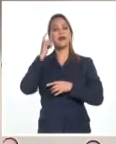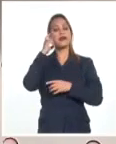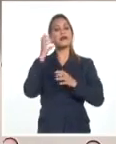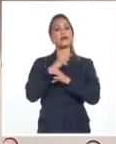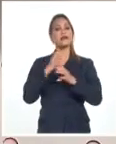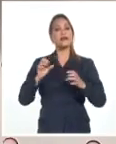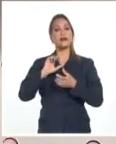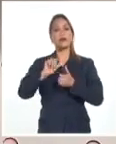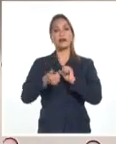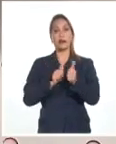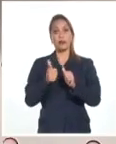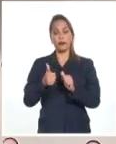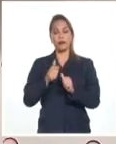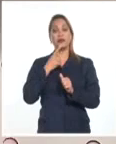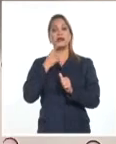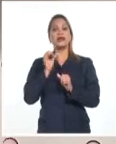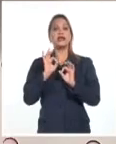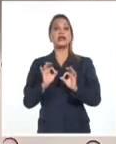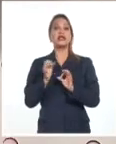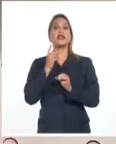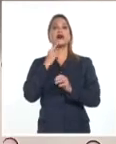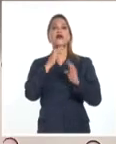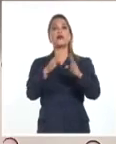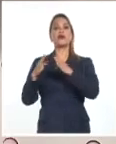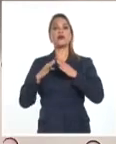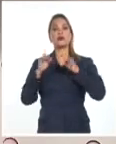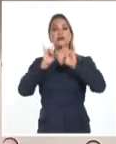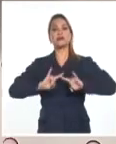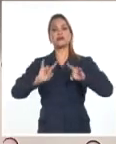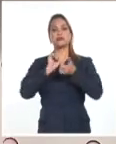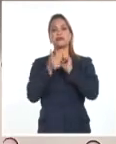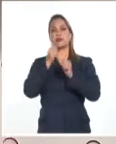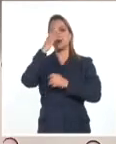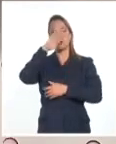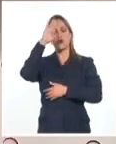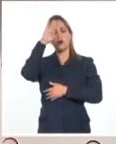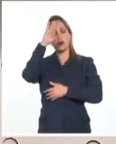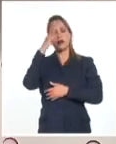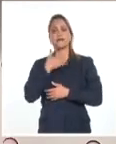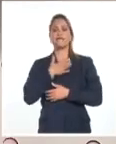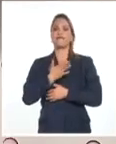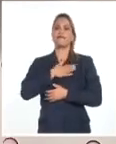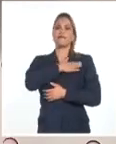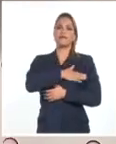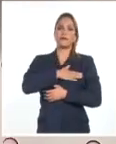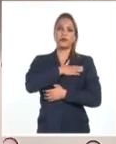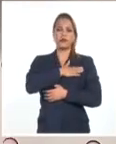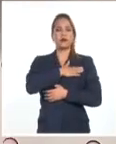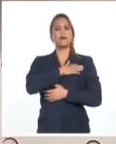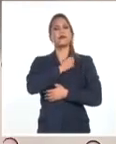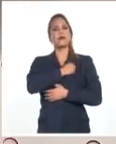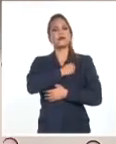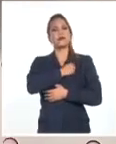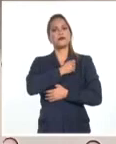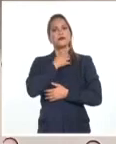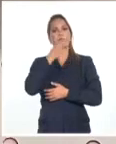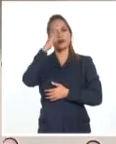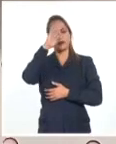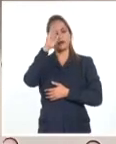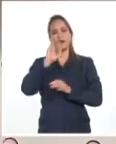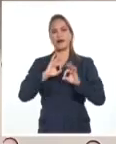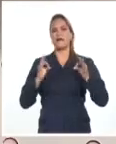Deporte Manuel Fajardo y la comunidad universitaria del deporte cubano, llegue a familiares y amigos las más